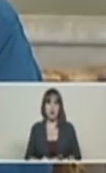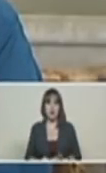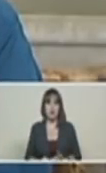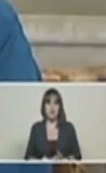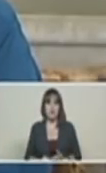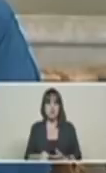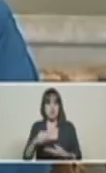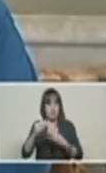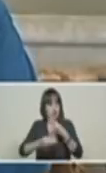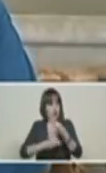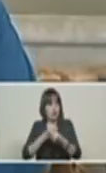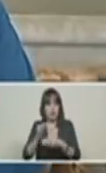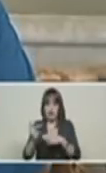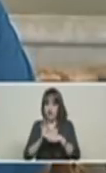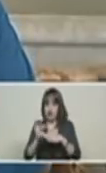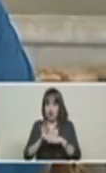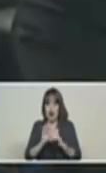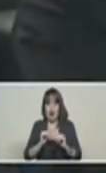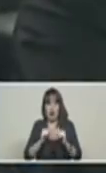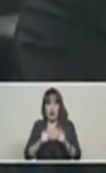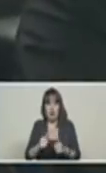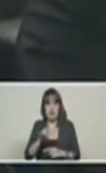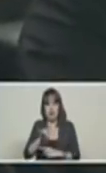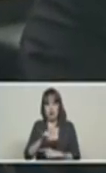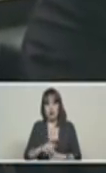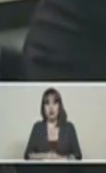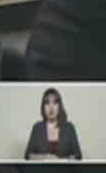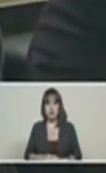a funcionar a partir de ahora.